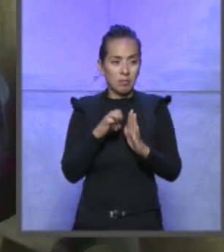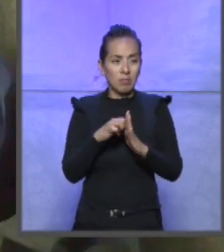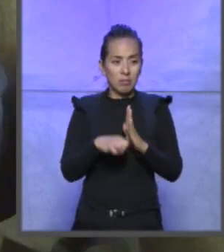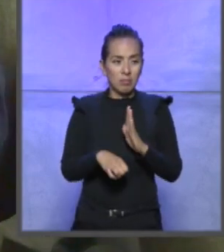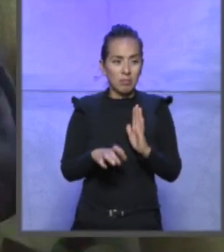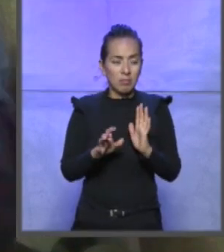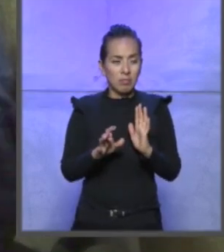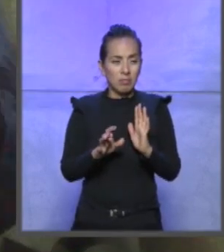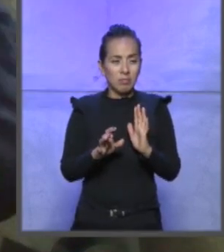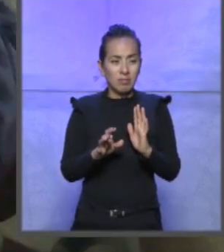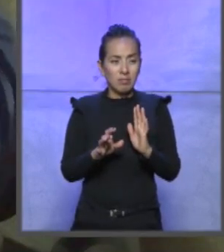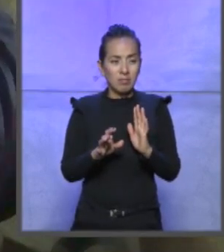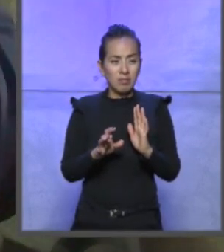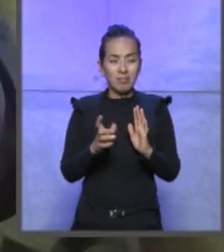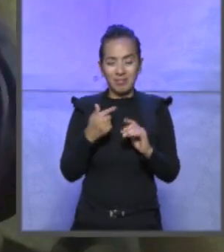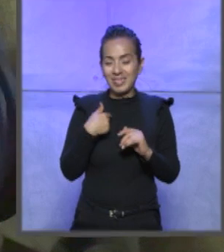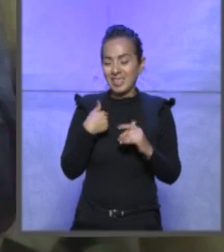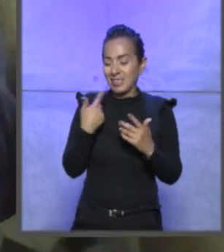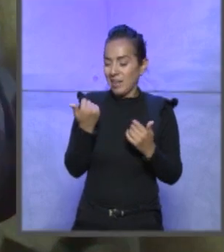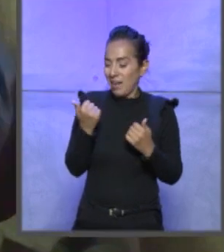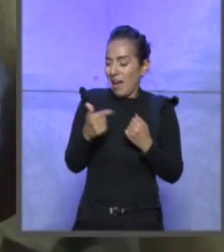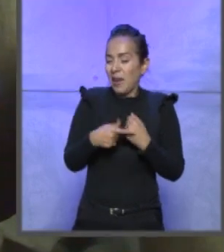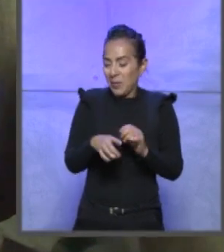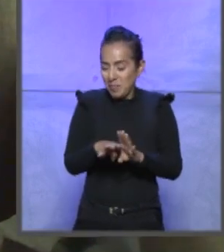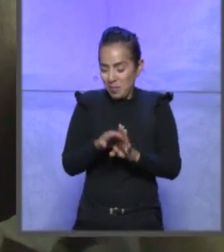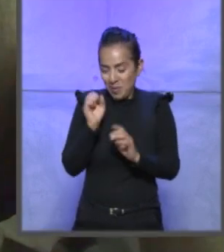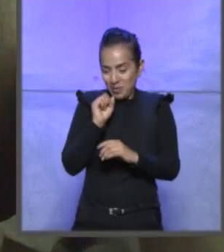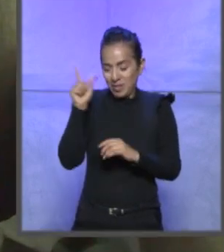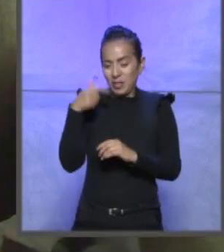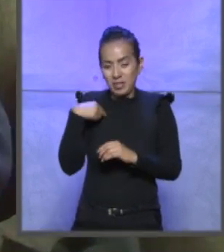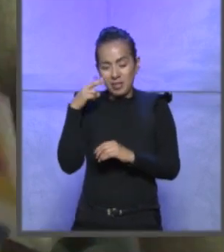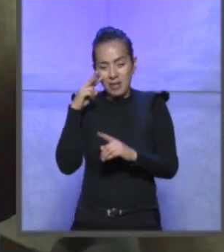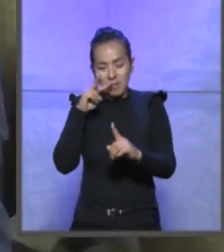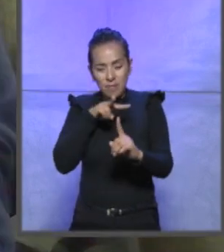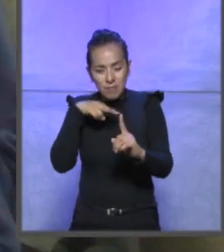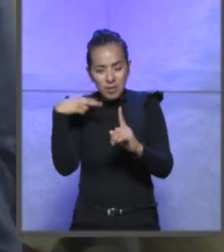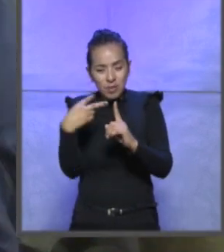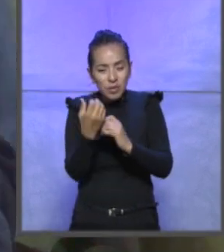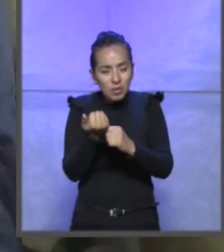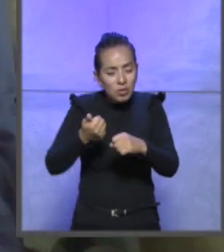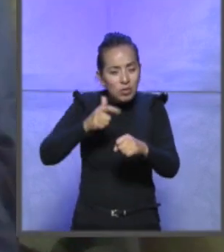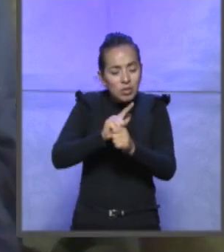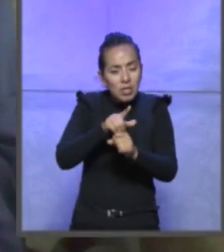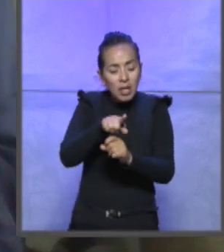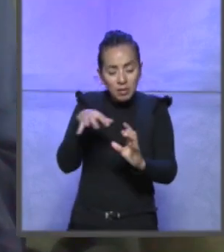digamos, es una vanidad profesional, esta visión sociológica